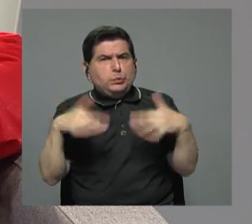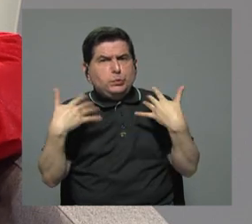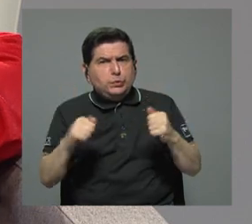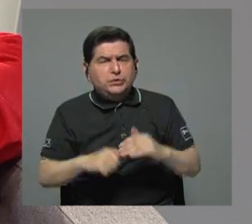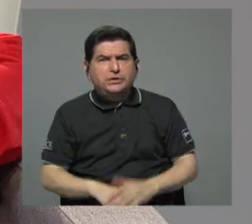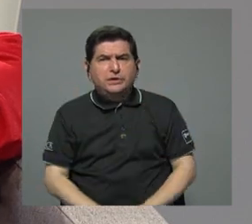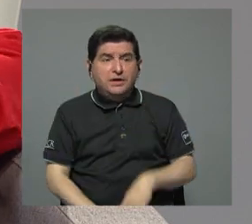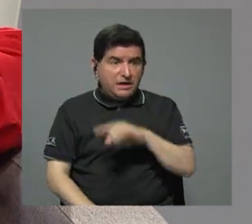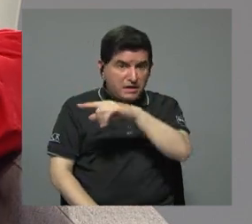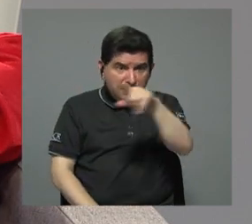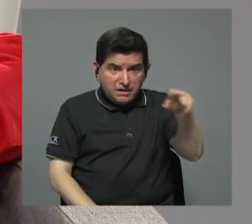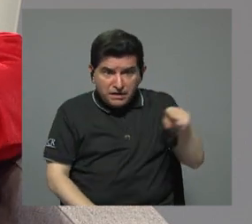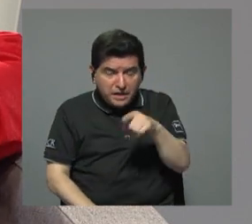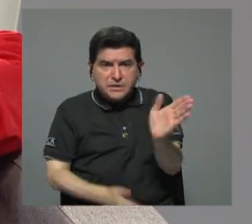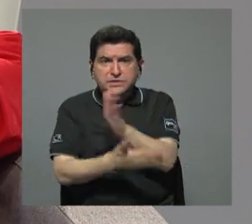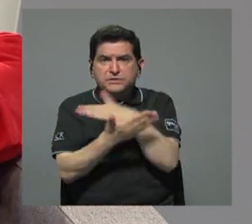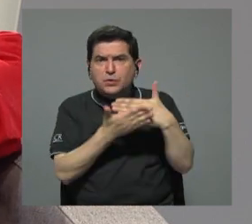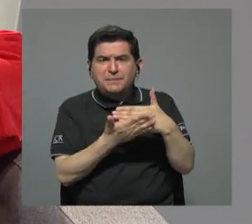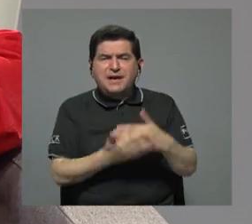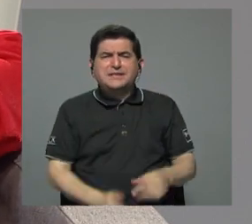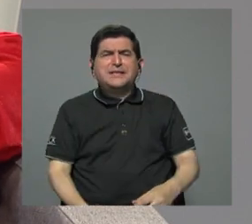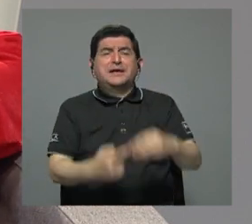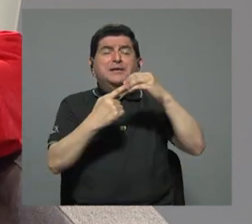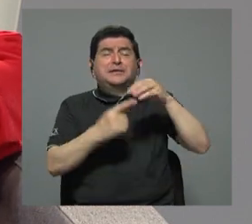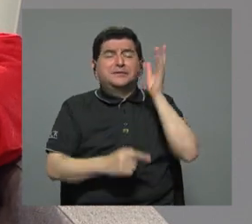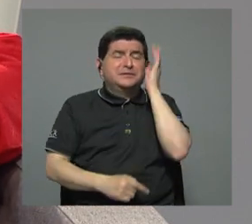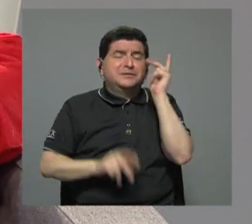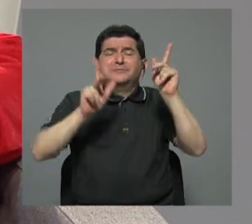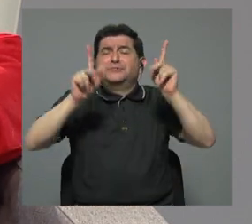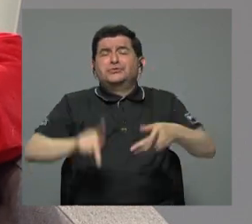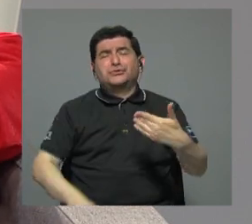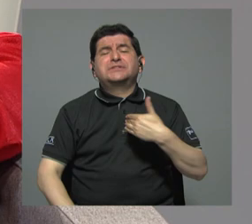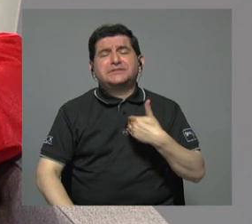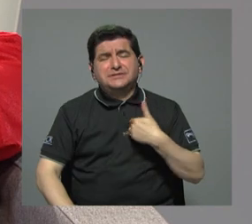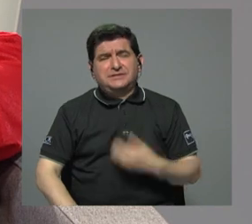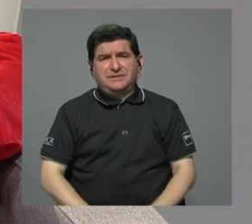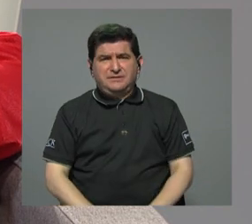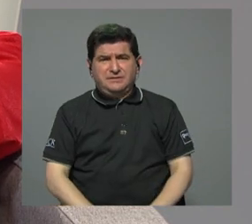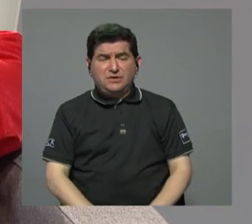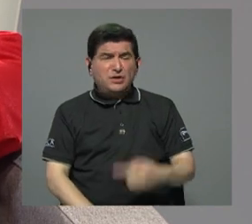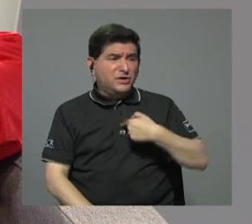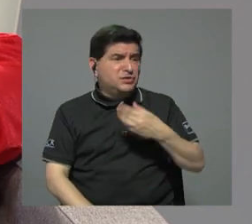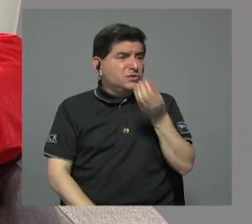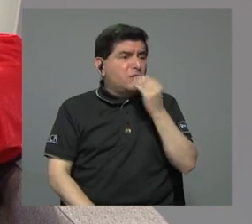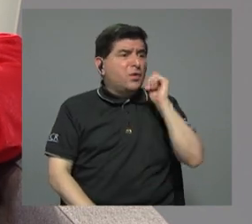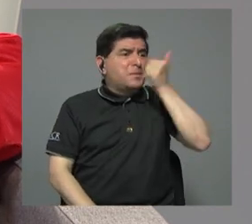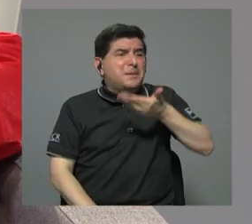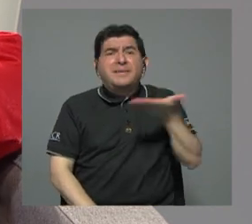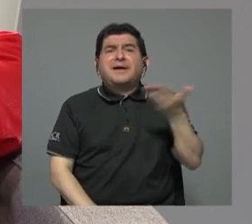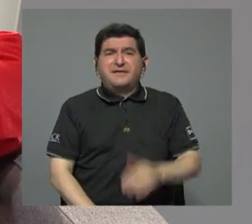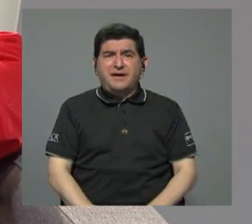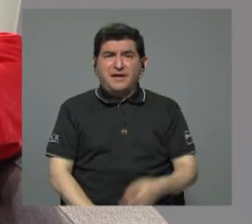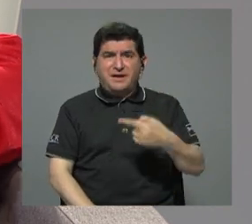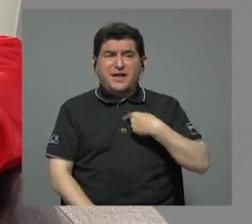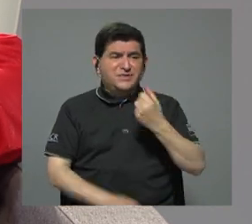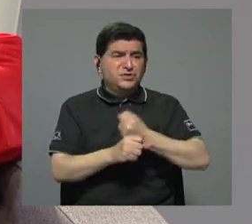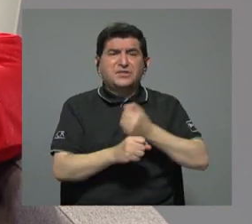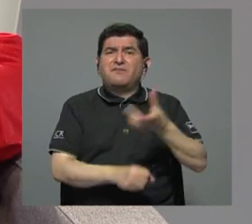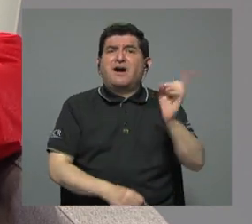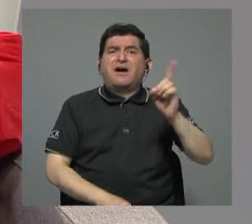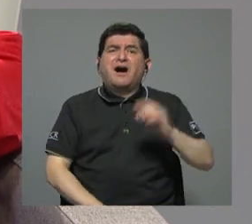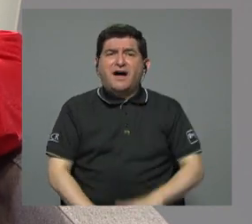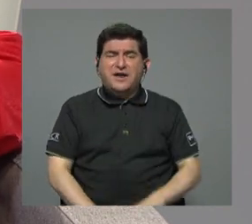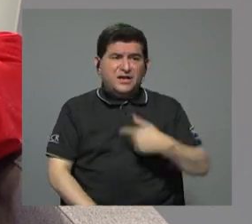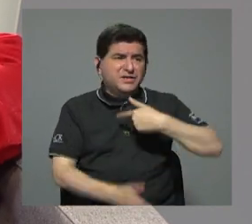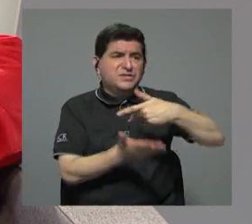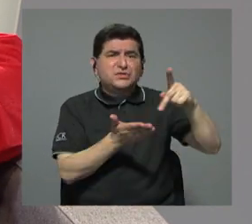que esos son en parte las grandes preocupaciones de la gente con que voy a comer mañana donde voy a trabajar cómo voy